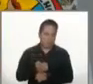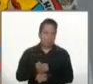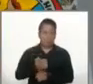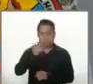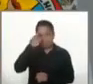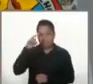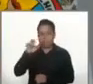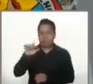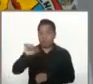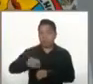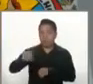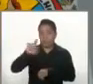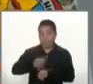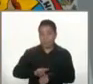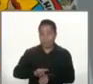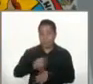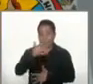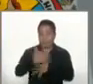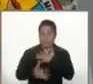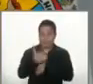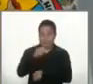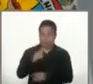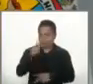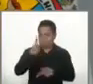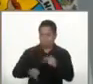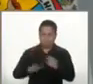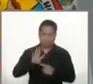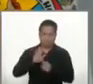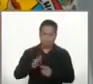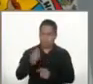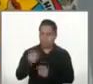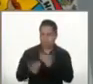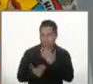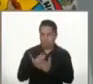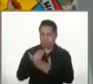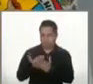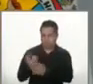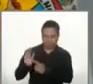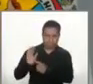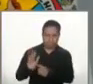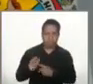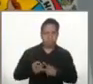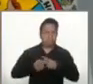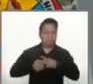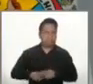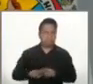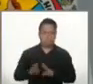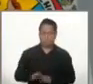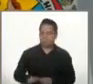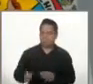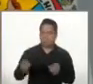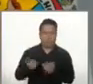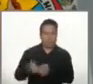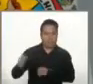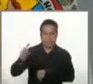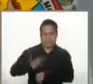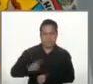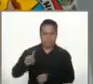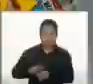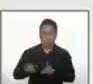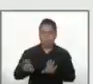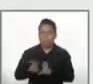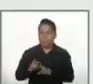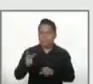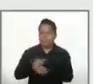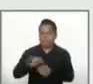correspondiente al día de hoy, 15 de agosto, con corte a las 9 horas. Iniciaremos, como cada noche, con el panorama